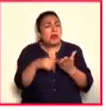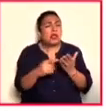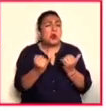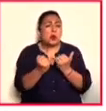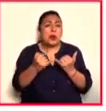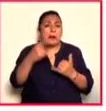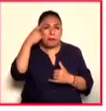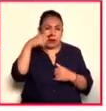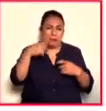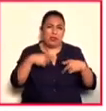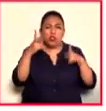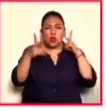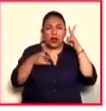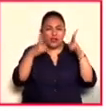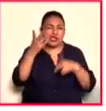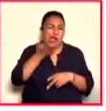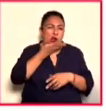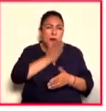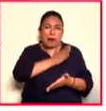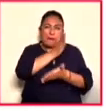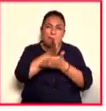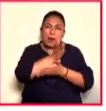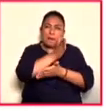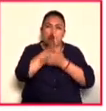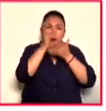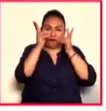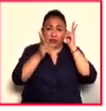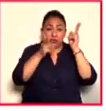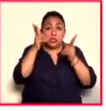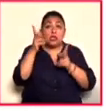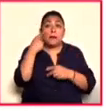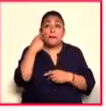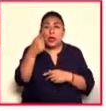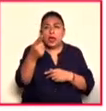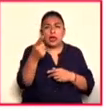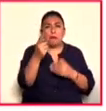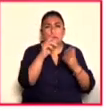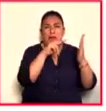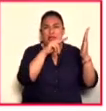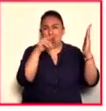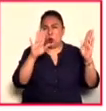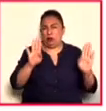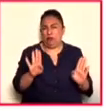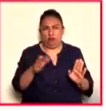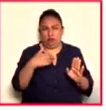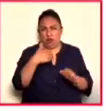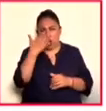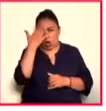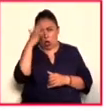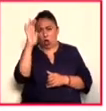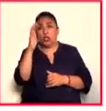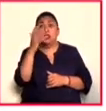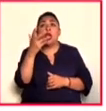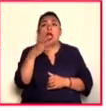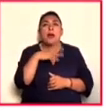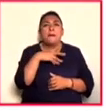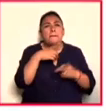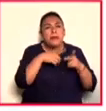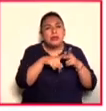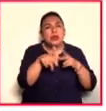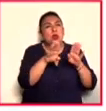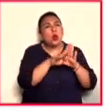para el visitante habitual del Museo del Prado, es enfrentarse con un tipo de pintura que desconoce, ¿no? Empezando por su propia tipología, no